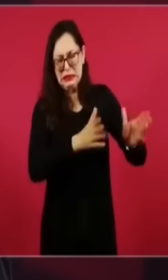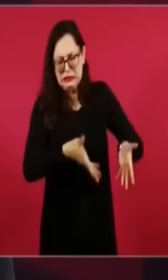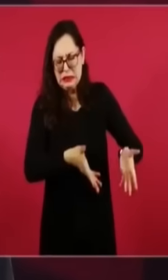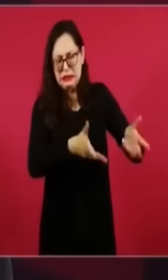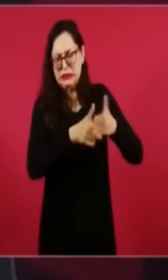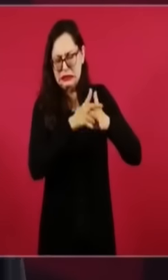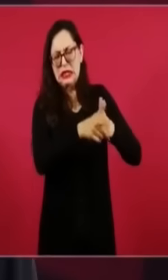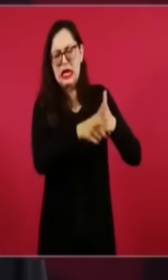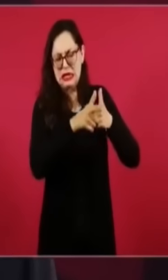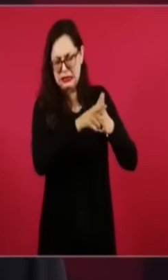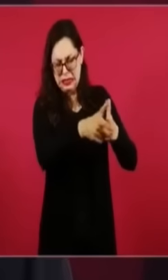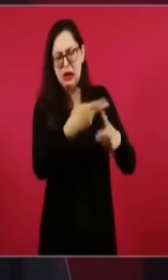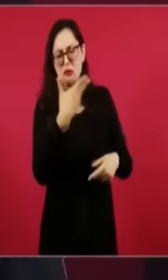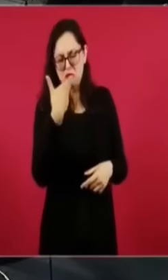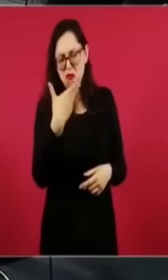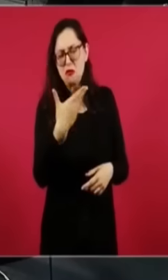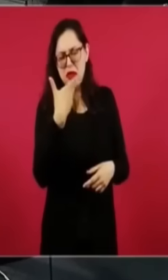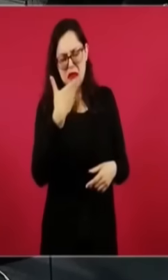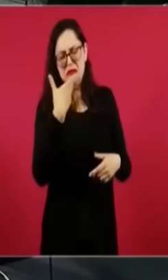bien.